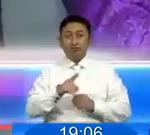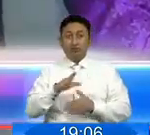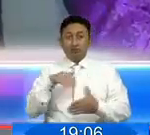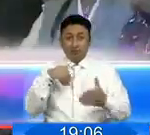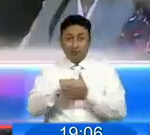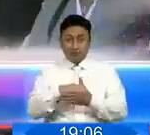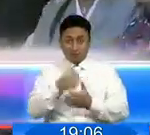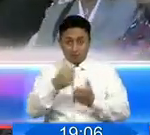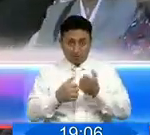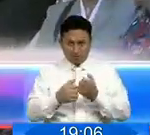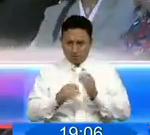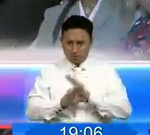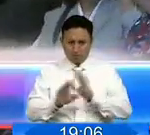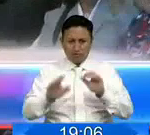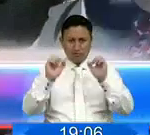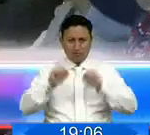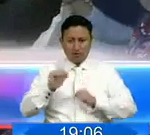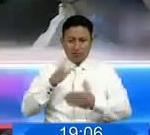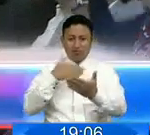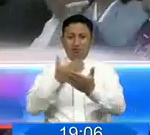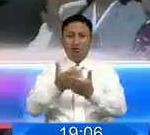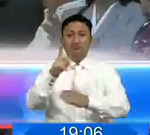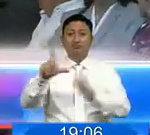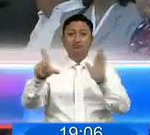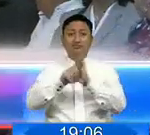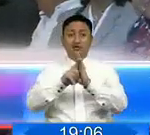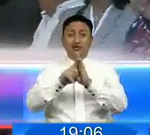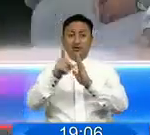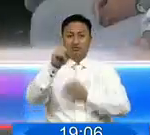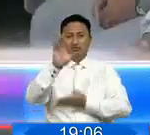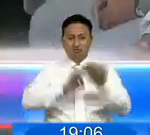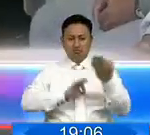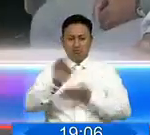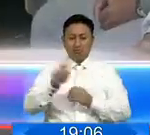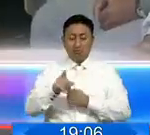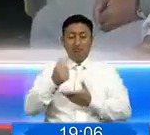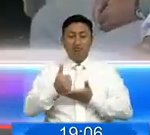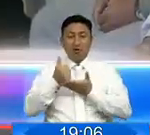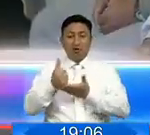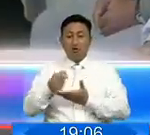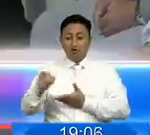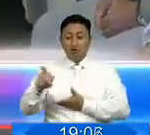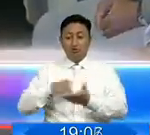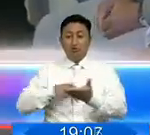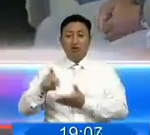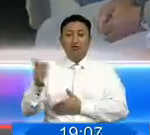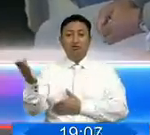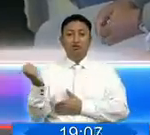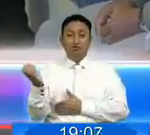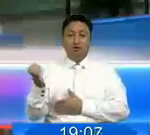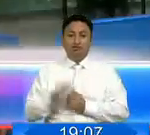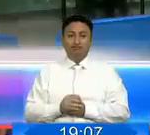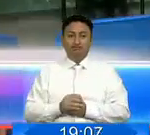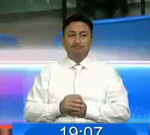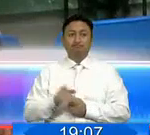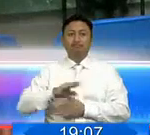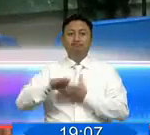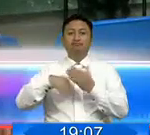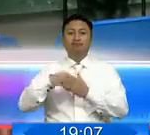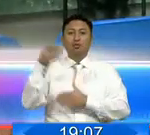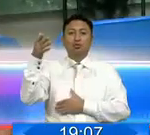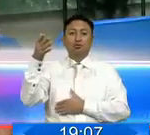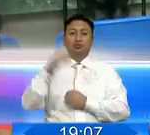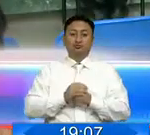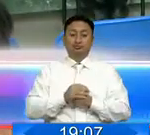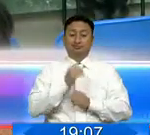para acudir a la Asamblea y exigir que se apruebe la ley interpretativa que viabilice el pago de las compensaciones jubilares a los maestros desde